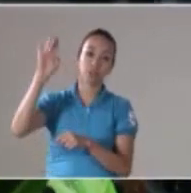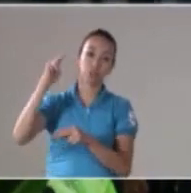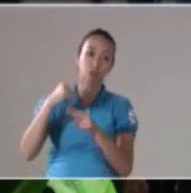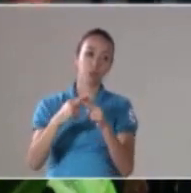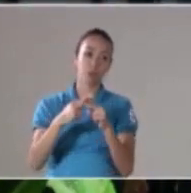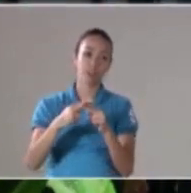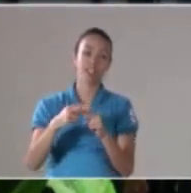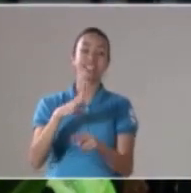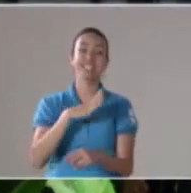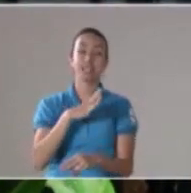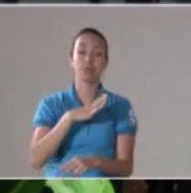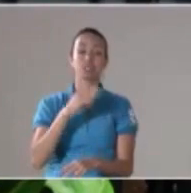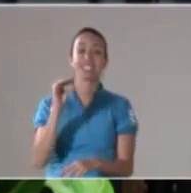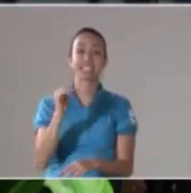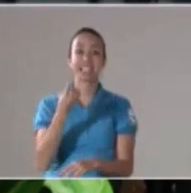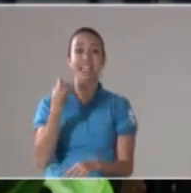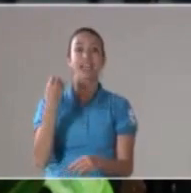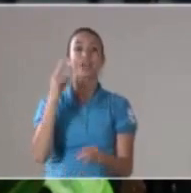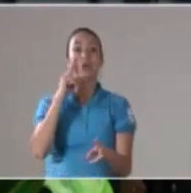conocer su nombre.